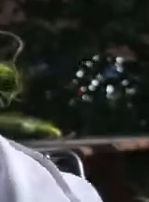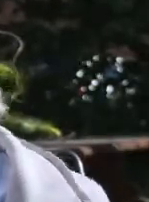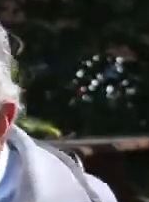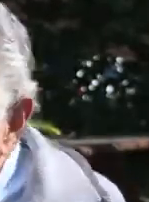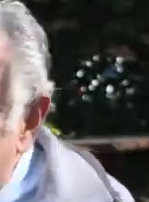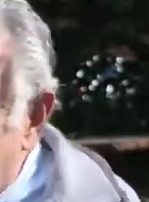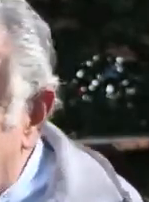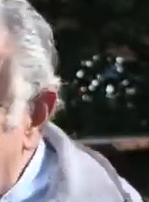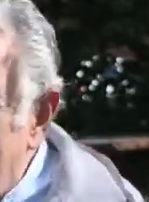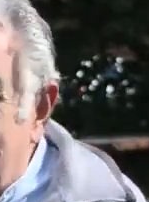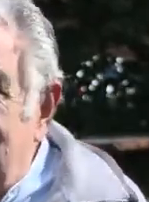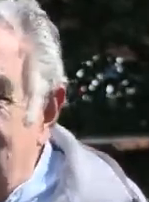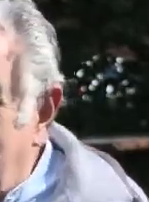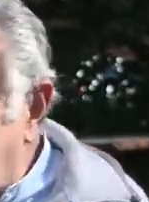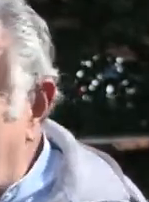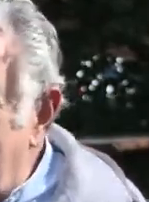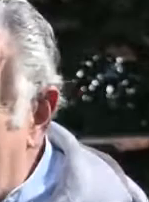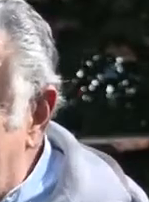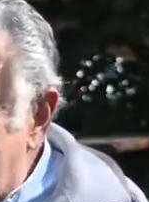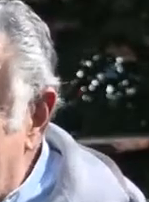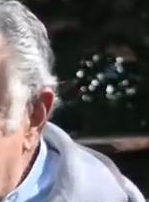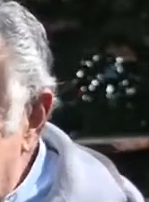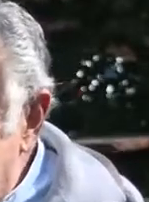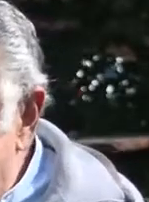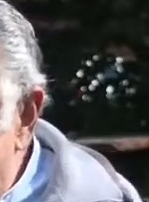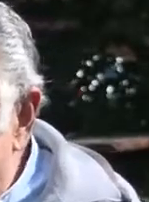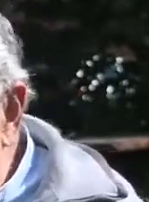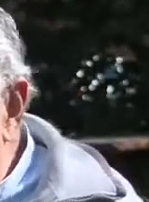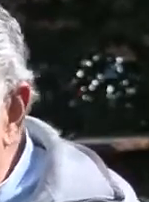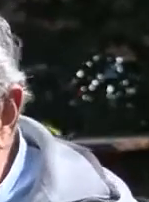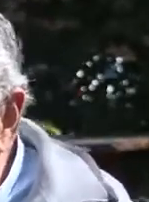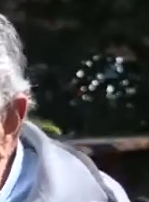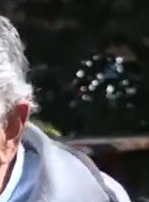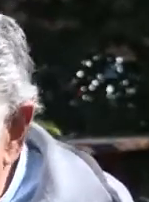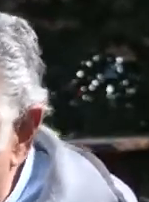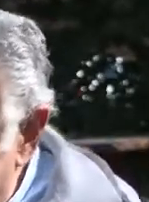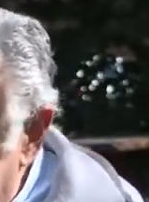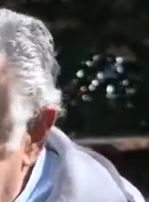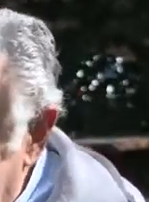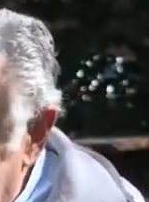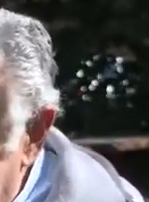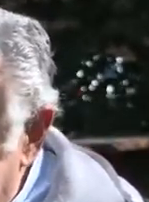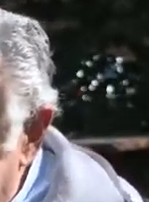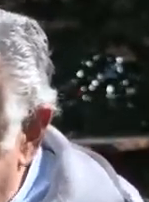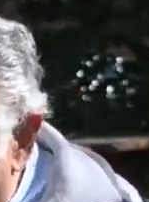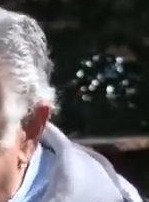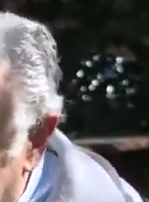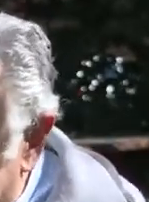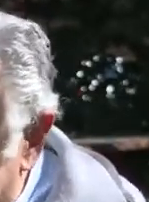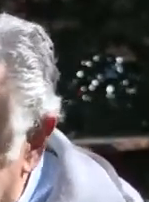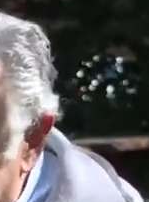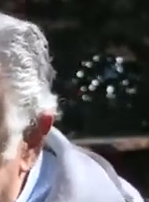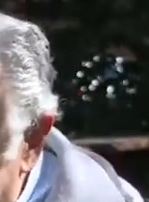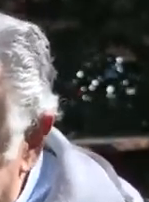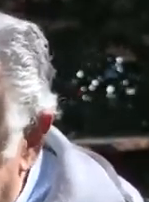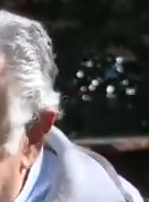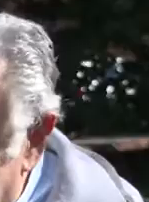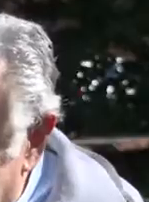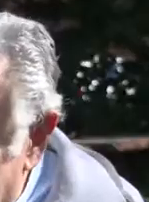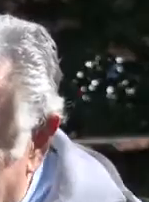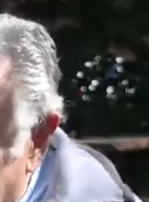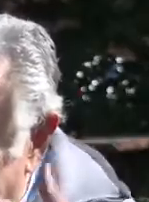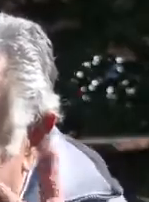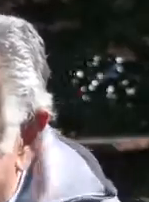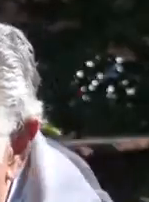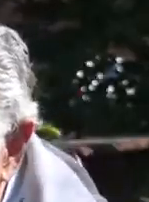¿Los escuchan? No, el silencio no te lo dan. El silencio se gana. Pero para eso hay